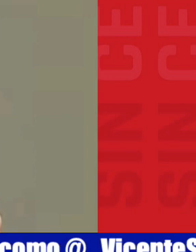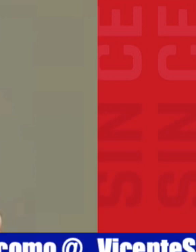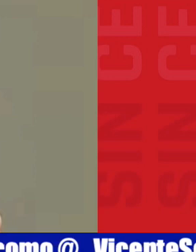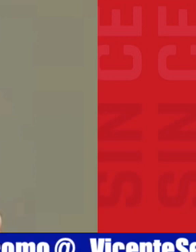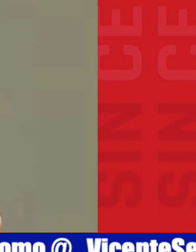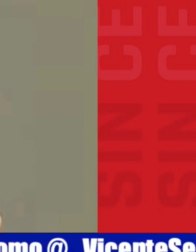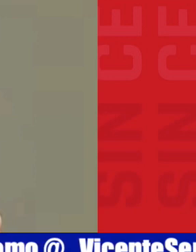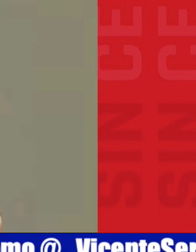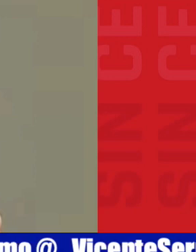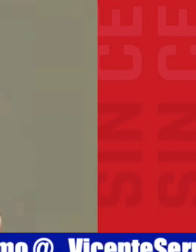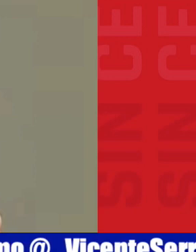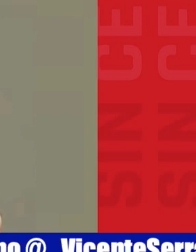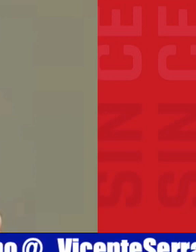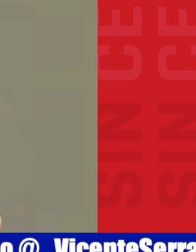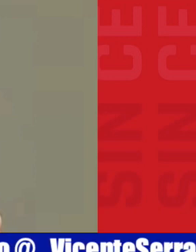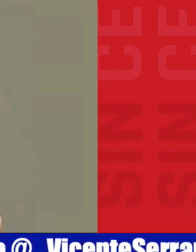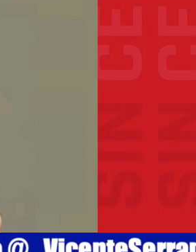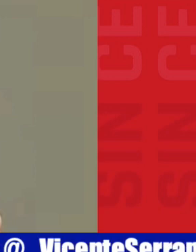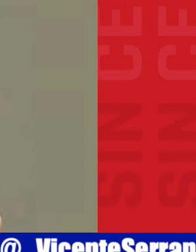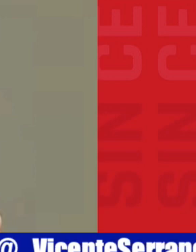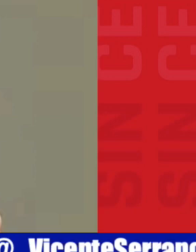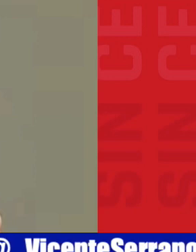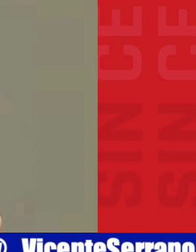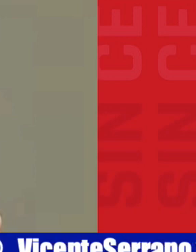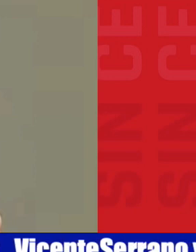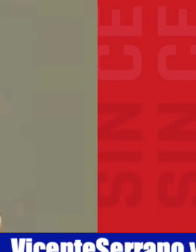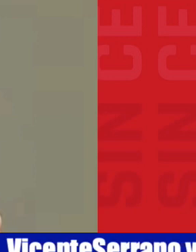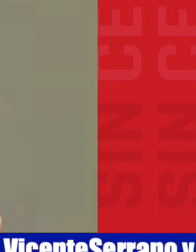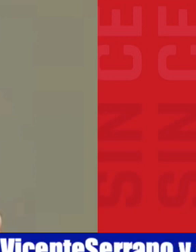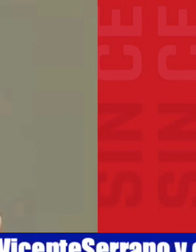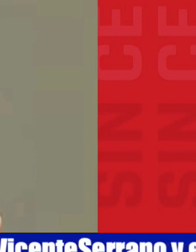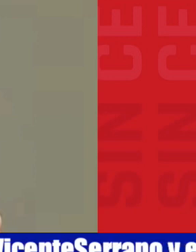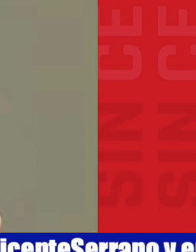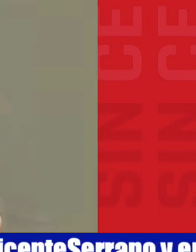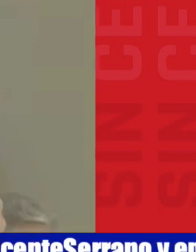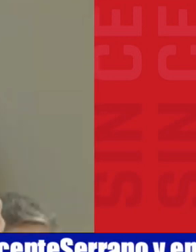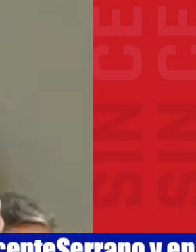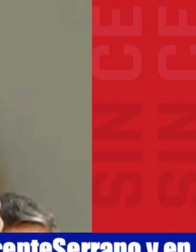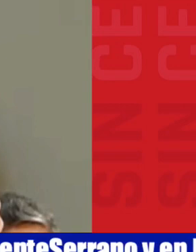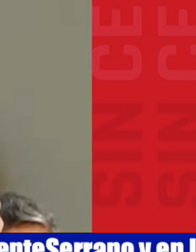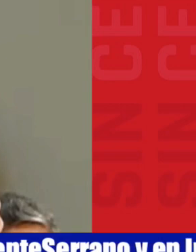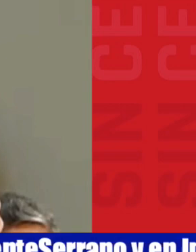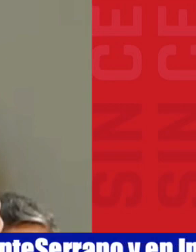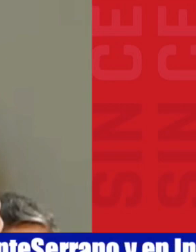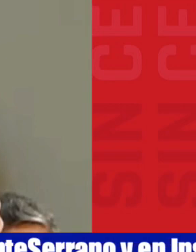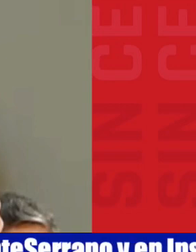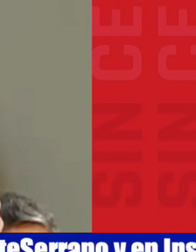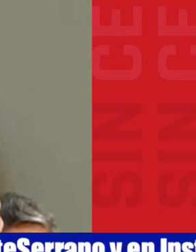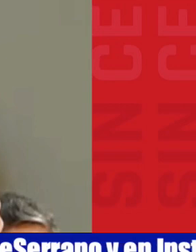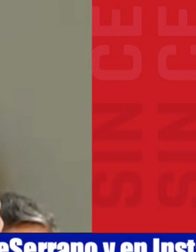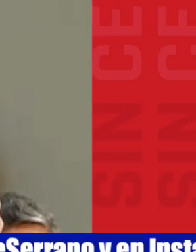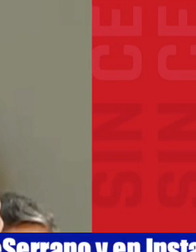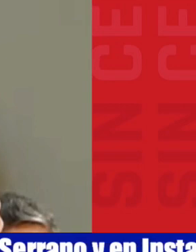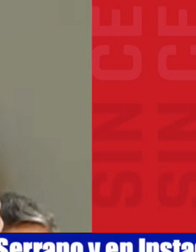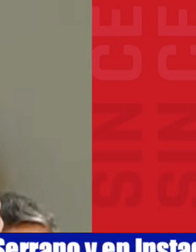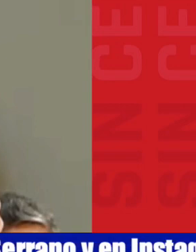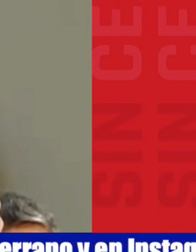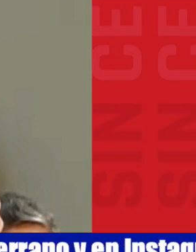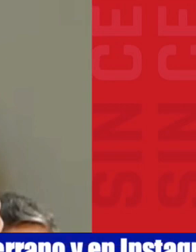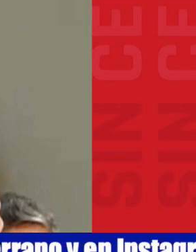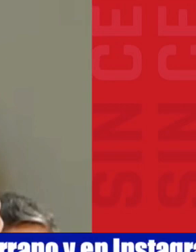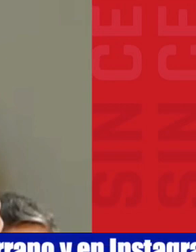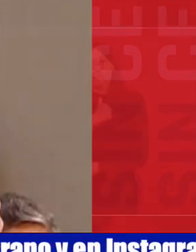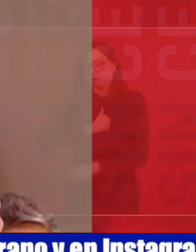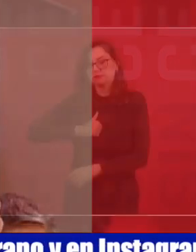Es verdaderamente ridículo que llegue John Holman ahí, en mi opinión, a decir este tipo de cosas. Bueno, el presidente le